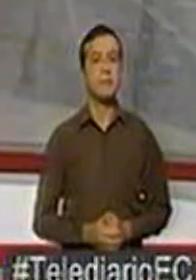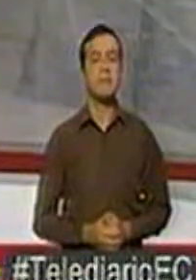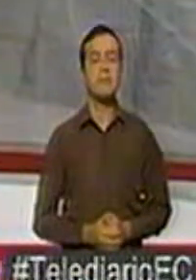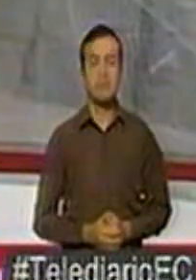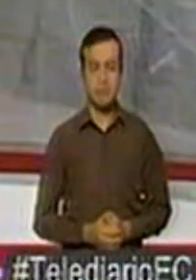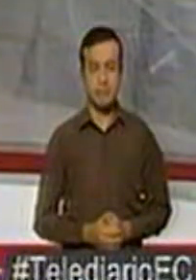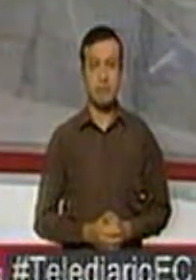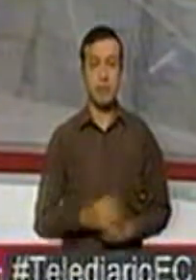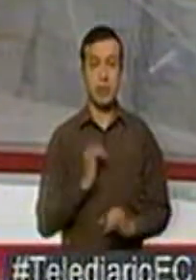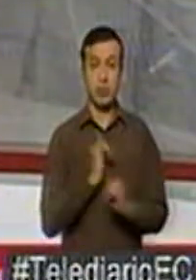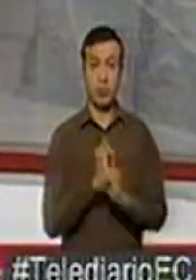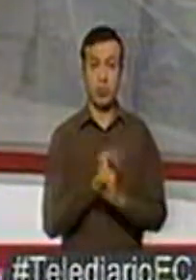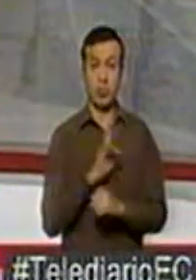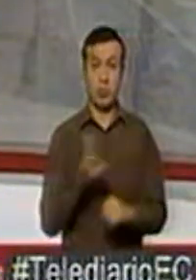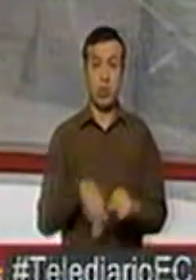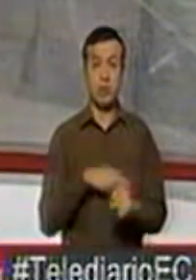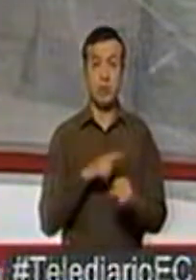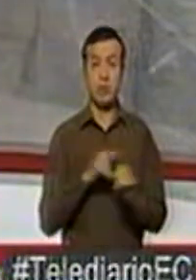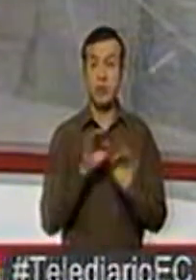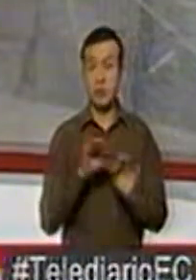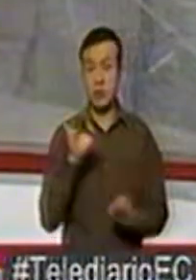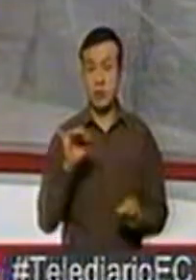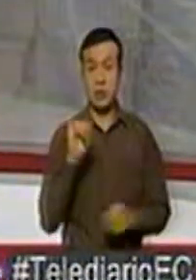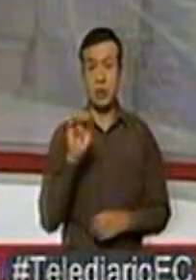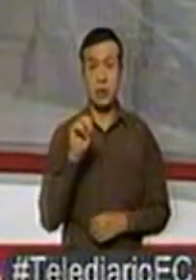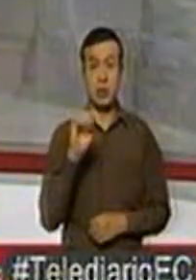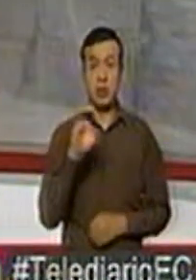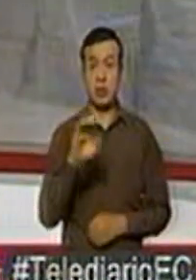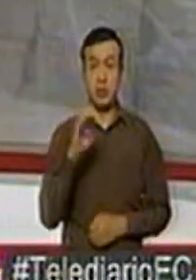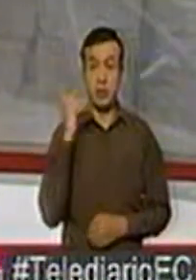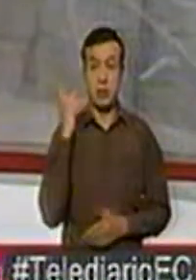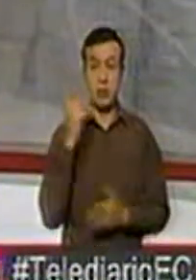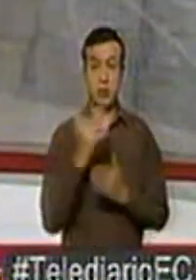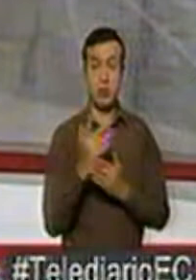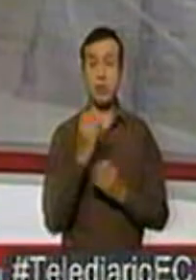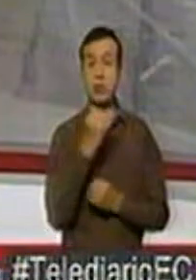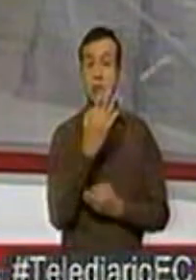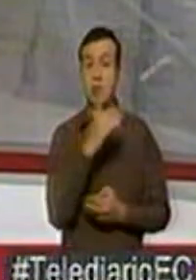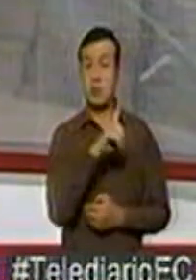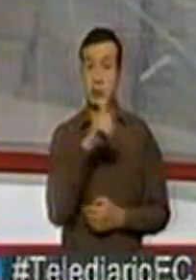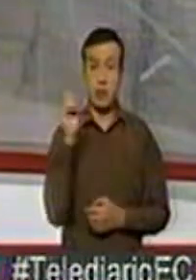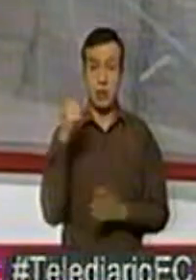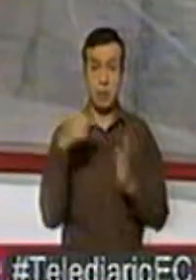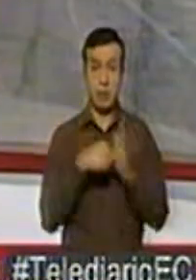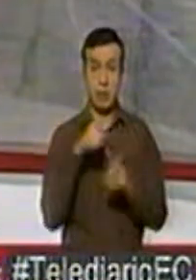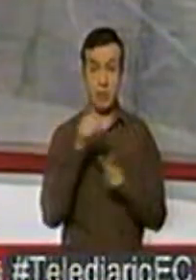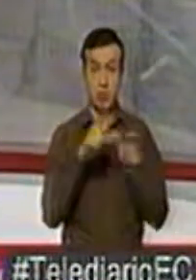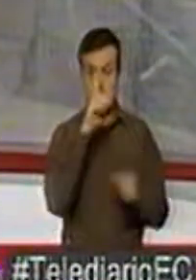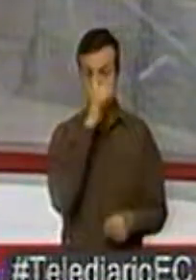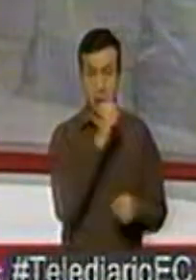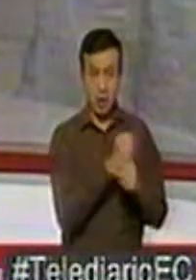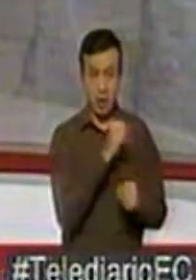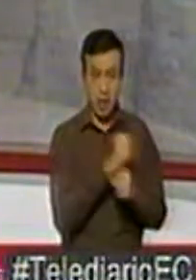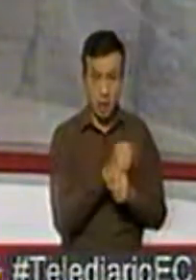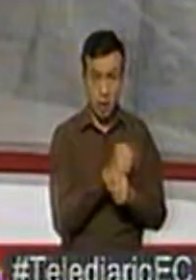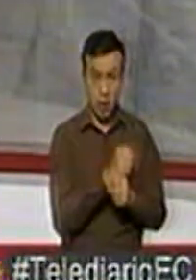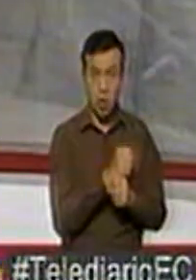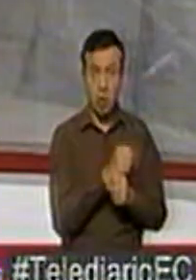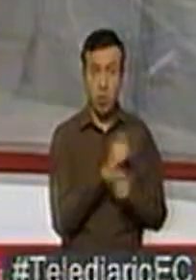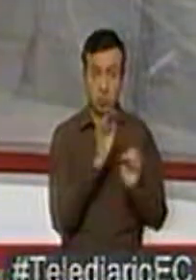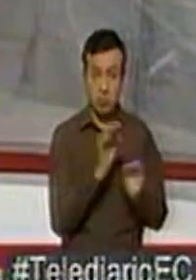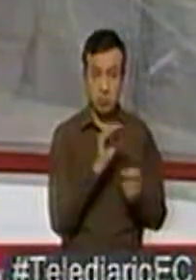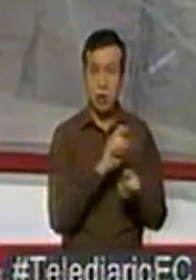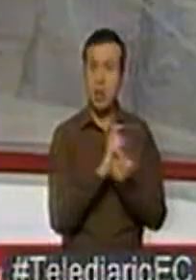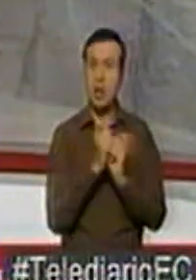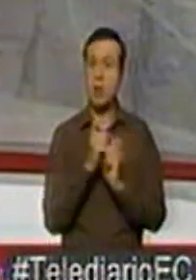Según un estudio del Instituto Nacional de Estadística y Censos, en el último año más de 100.000 personas pasaron al trabajo informal. Aunque hay que